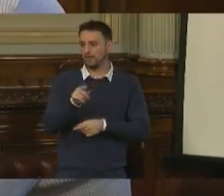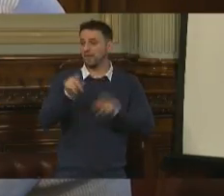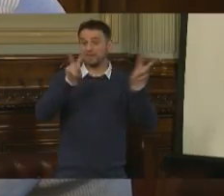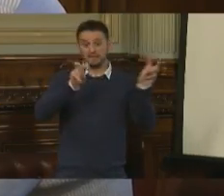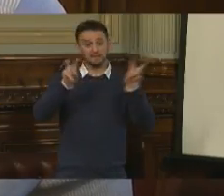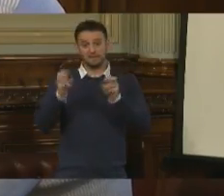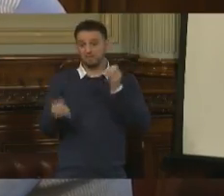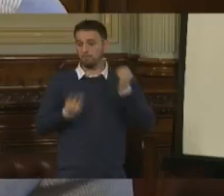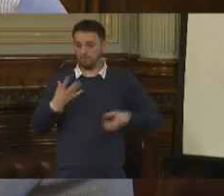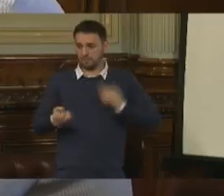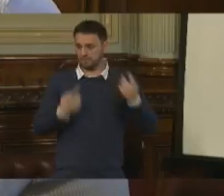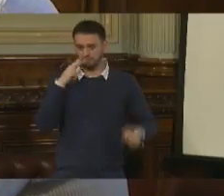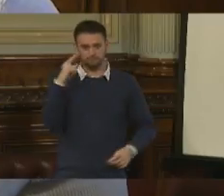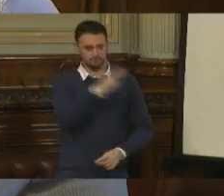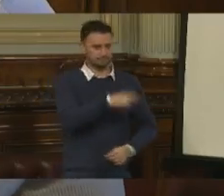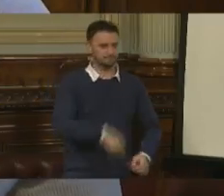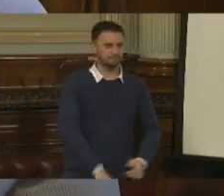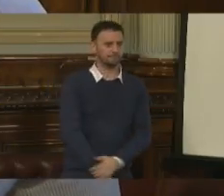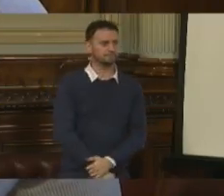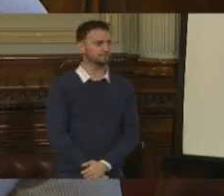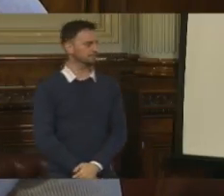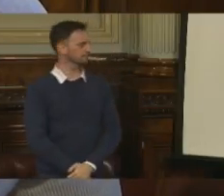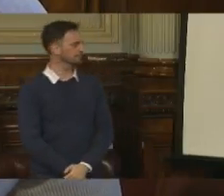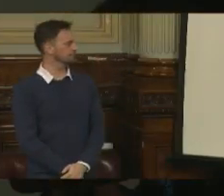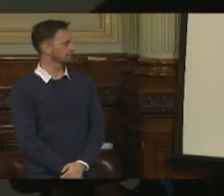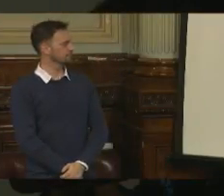sobre los temas que van surgiendo